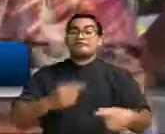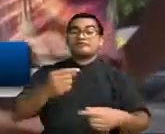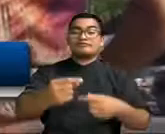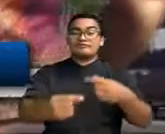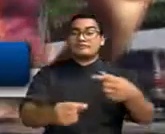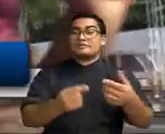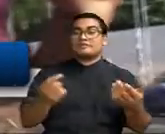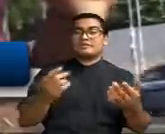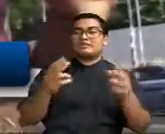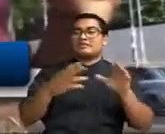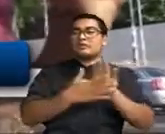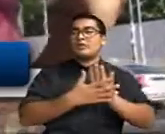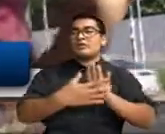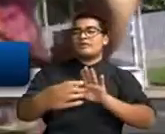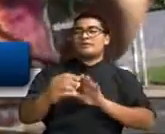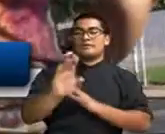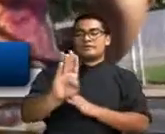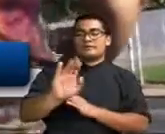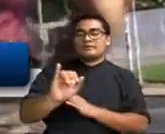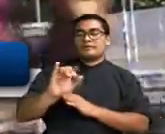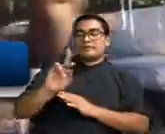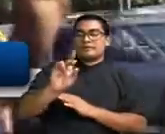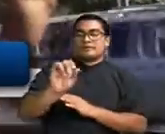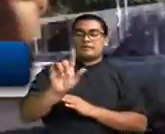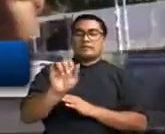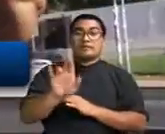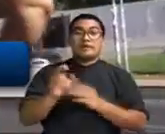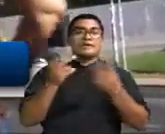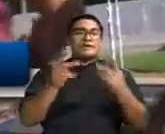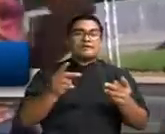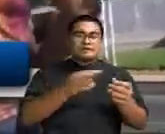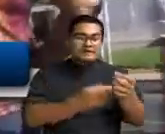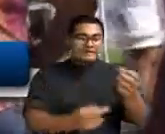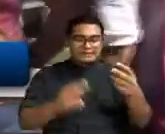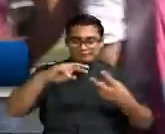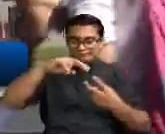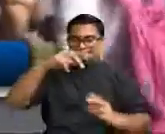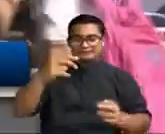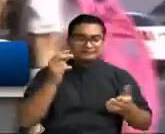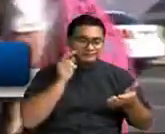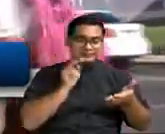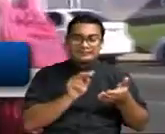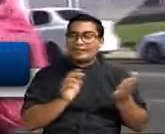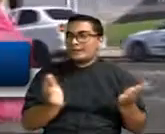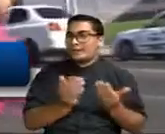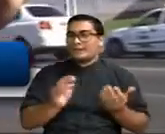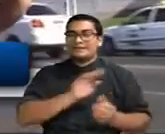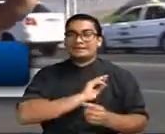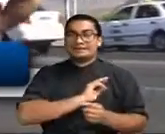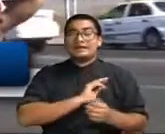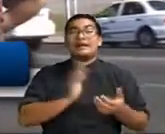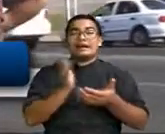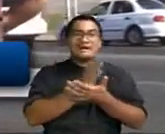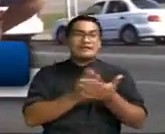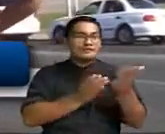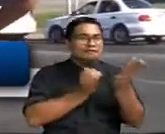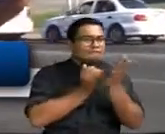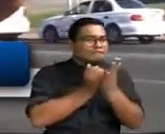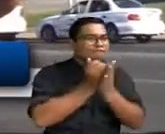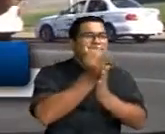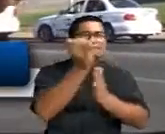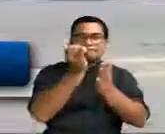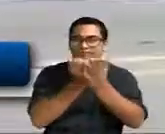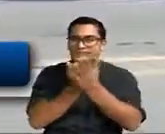la bipolaridad, este trastorno. Sin embargo, no se ha detectado. Pero sí hay estudios que indican que en